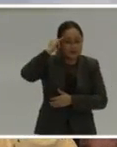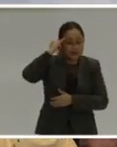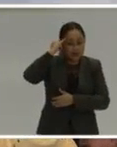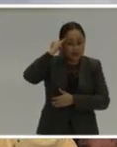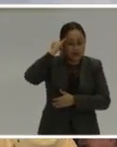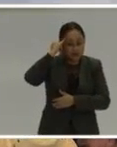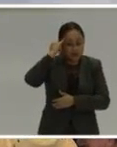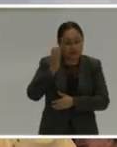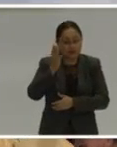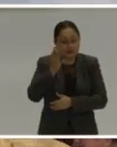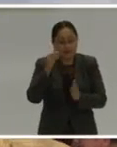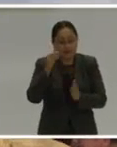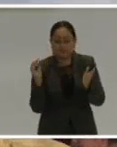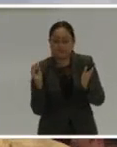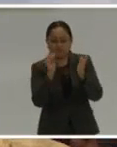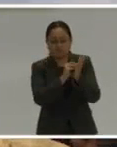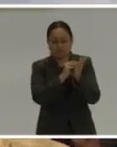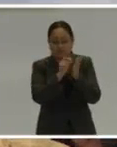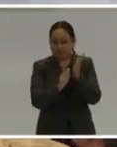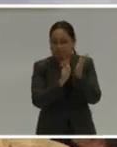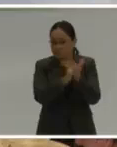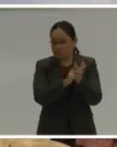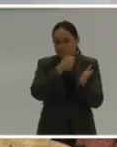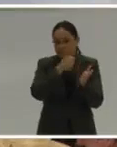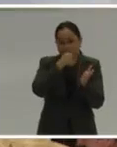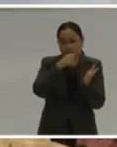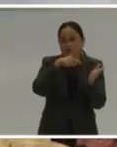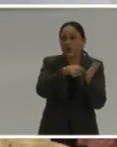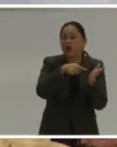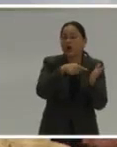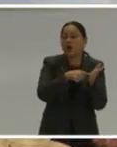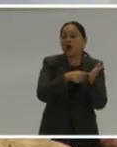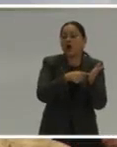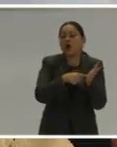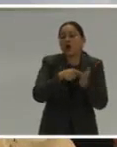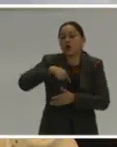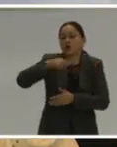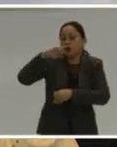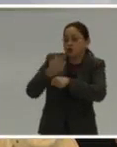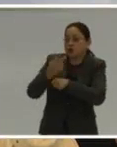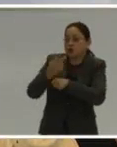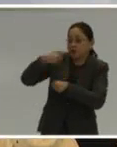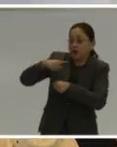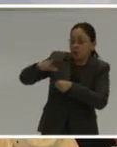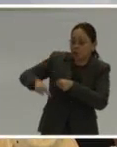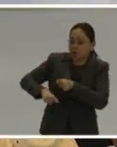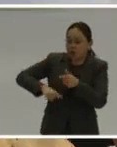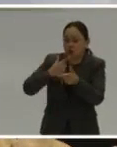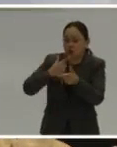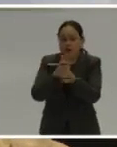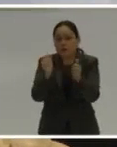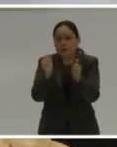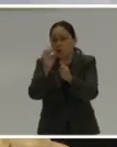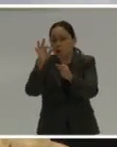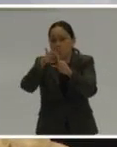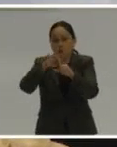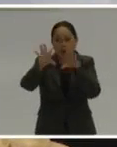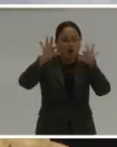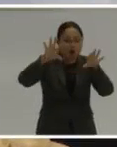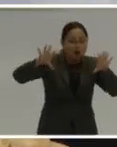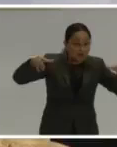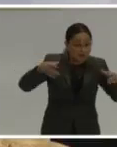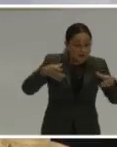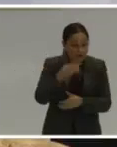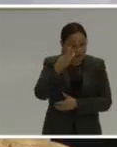en nuestro mandato apoyar, ¿no? O sea, nosotros como garantes de la democracia tenemos que apoyar